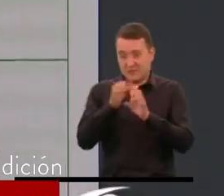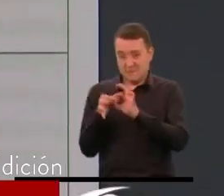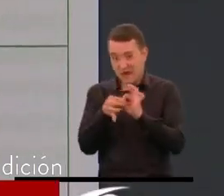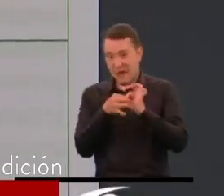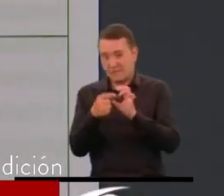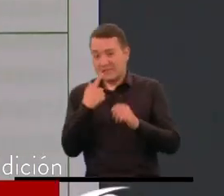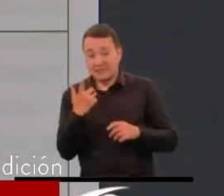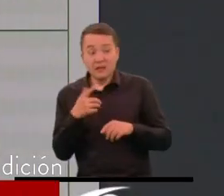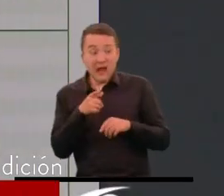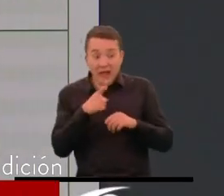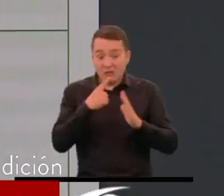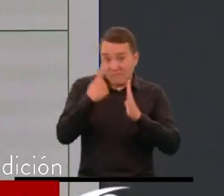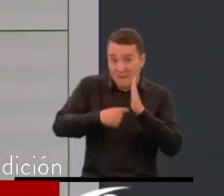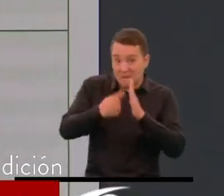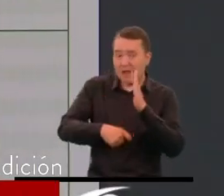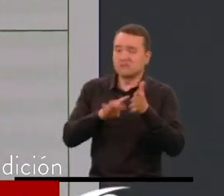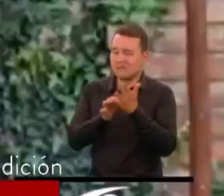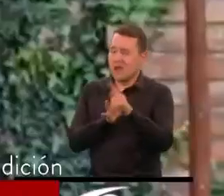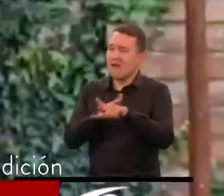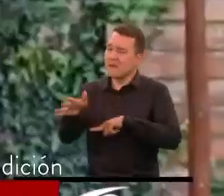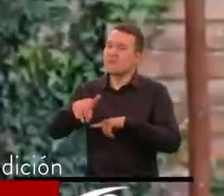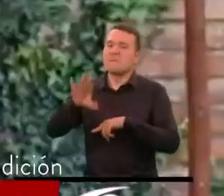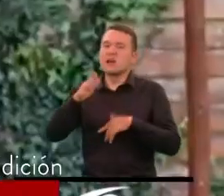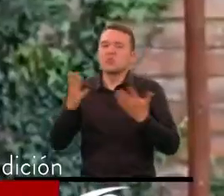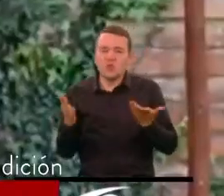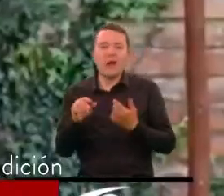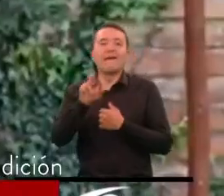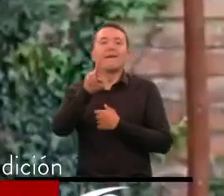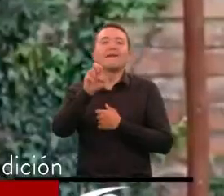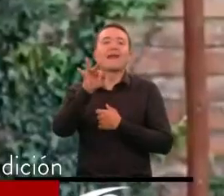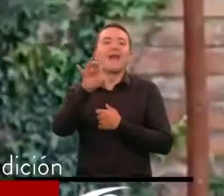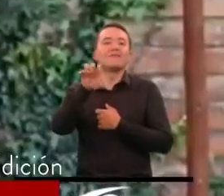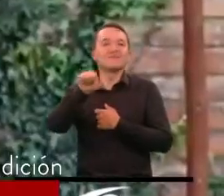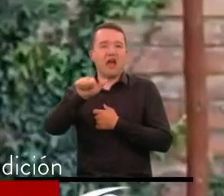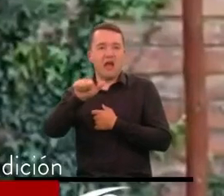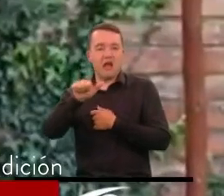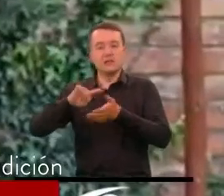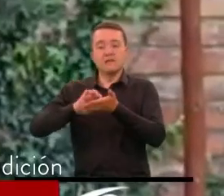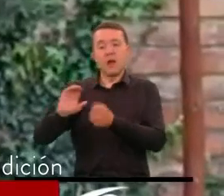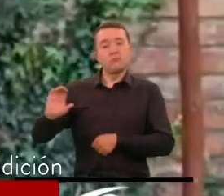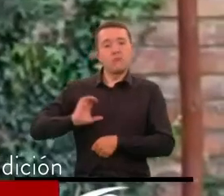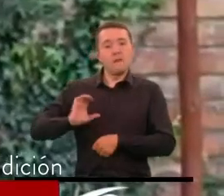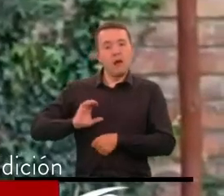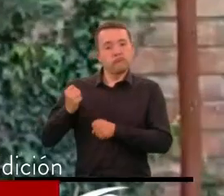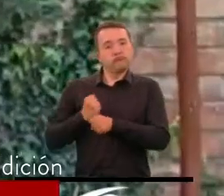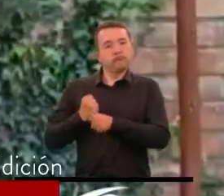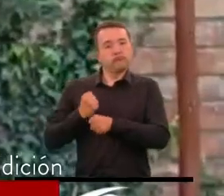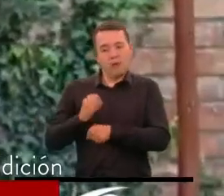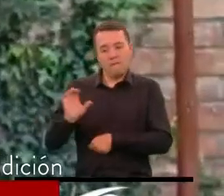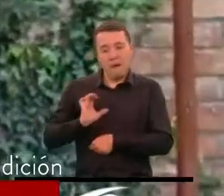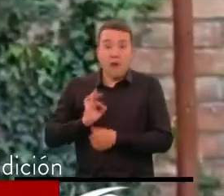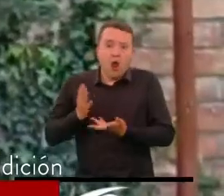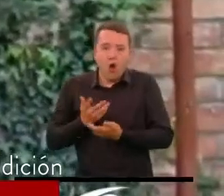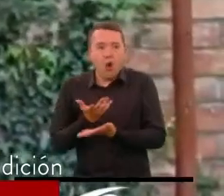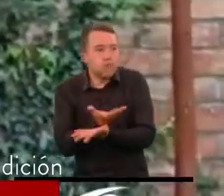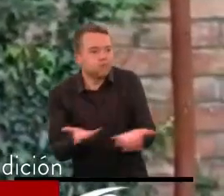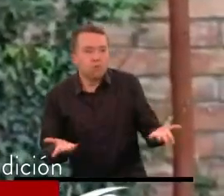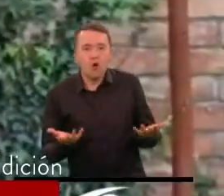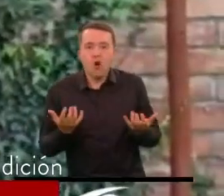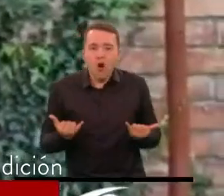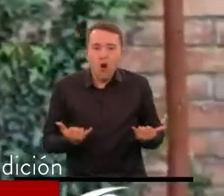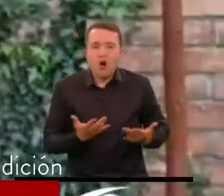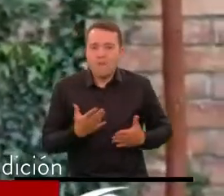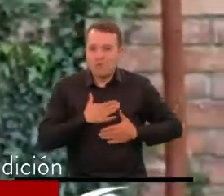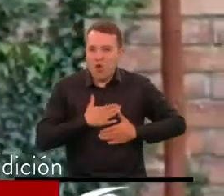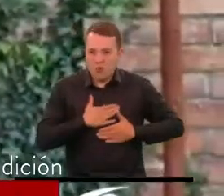a través del impuesto de renta. Y en principio podríamos decir que recae un peso muy fuerte sobre las personas naturales,